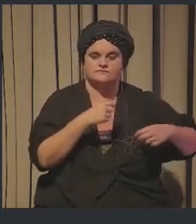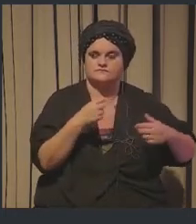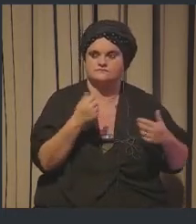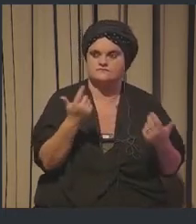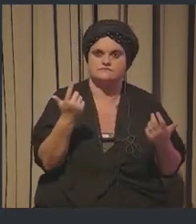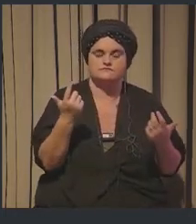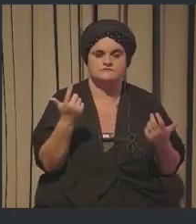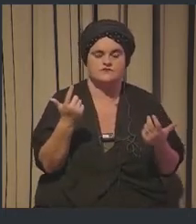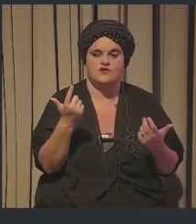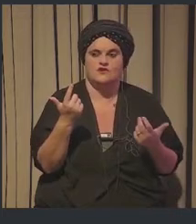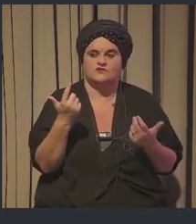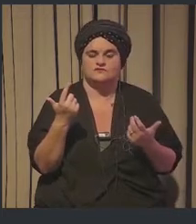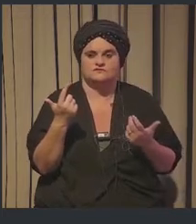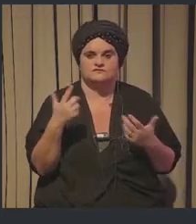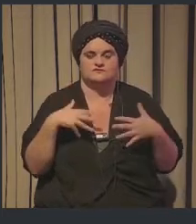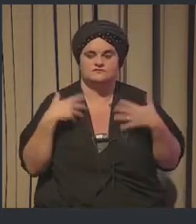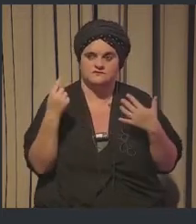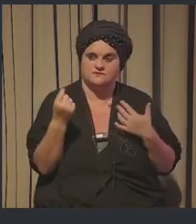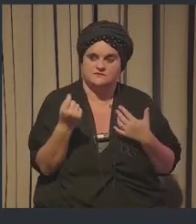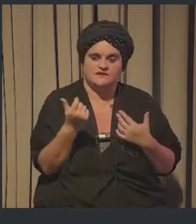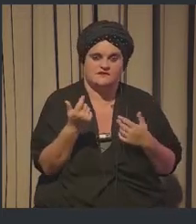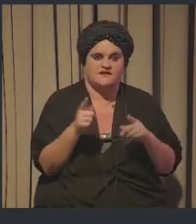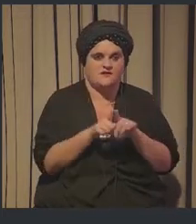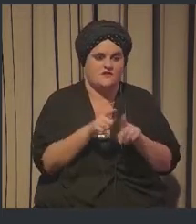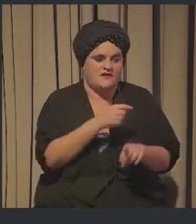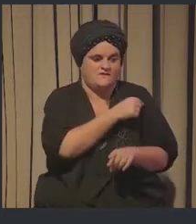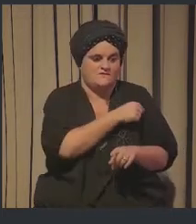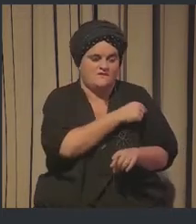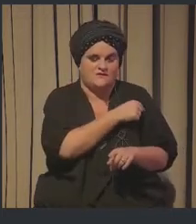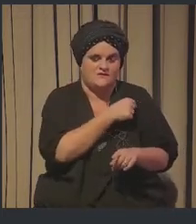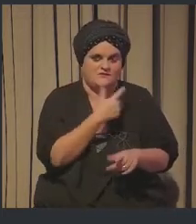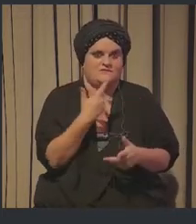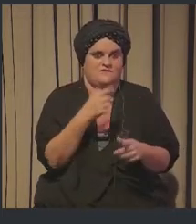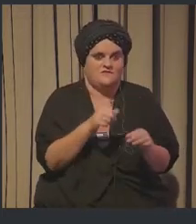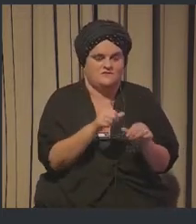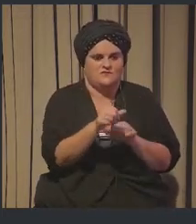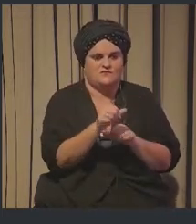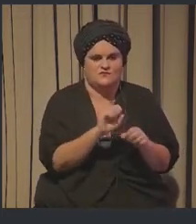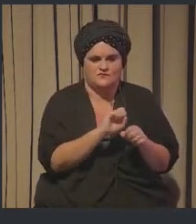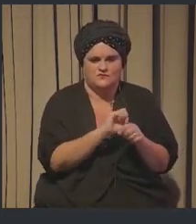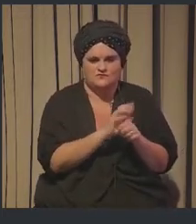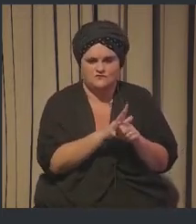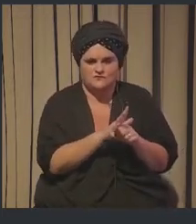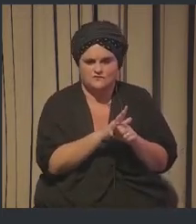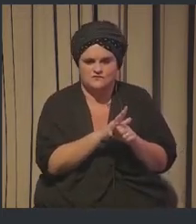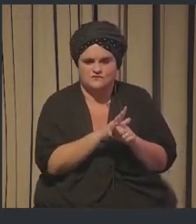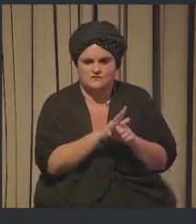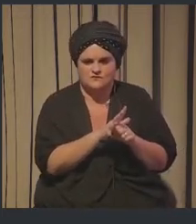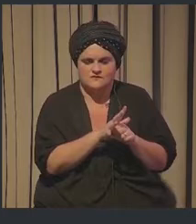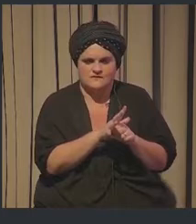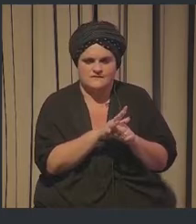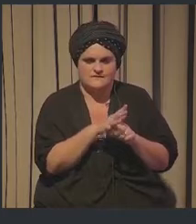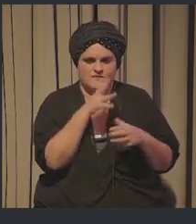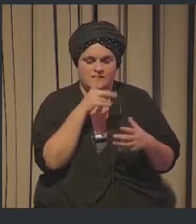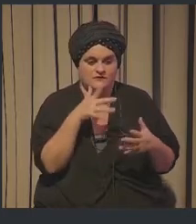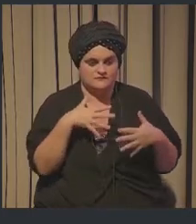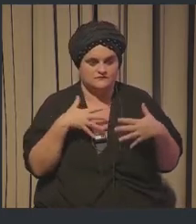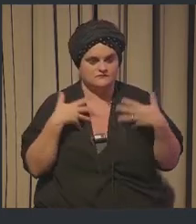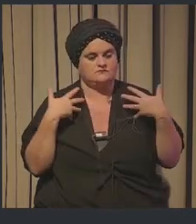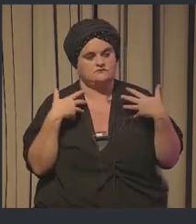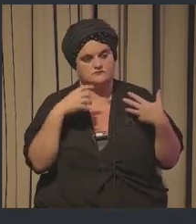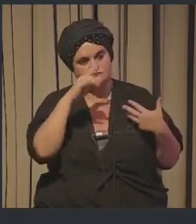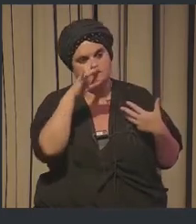gran sorpresa. Cuando nos encontramos con un futuro, con el COVID, y no, ahora estamos todos sorprendidos, ¿verdad que sí?